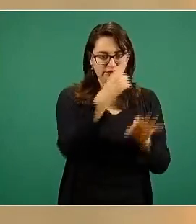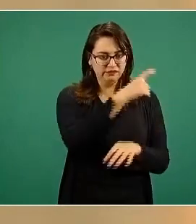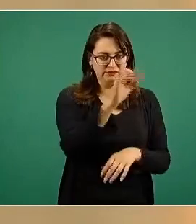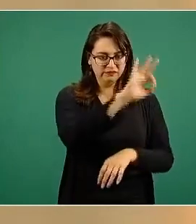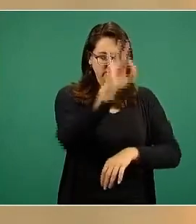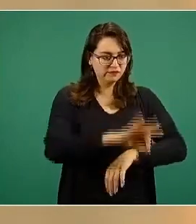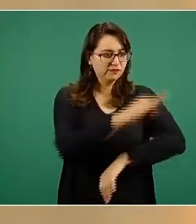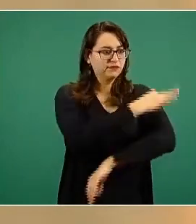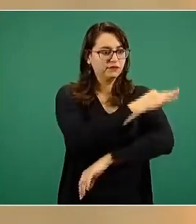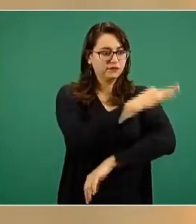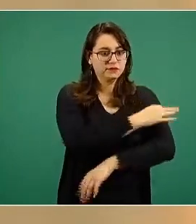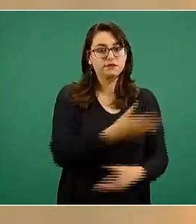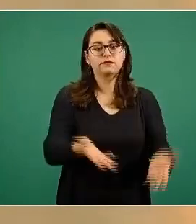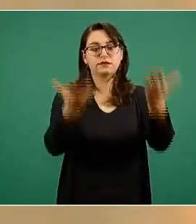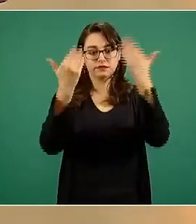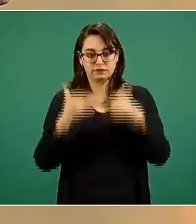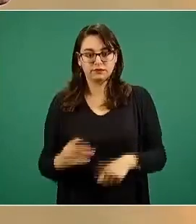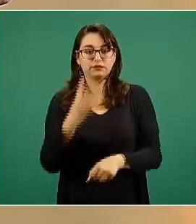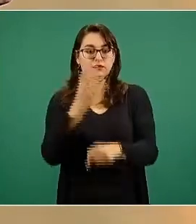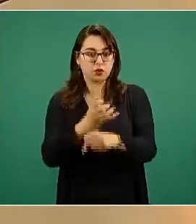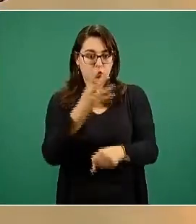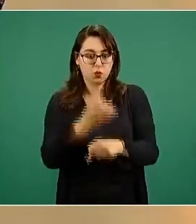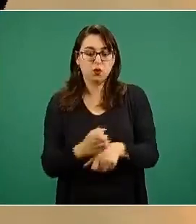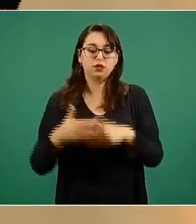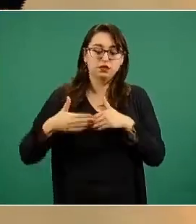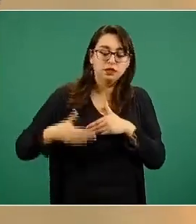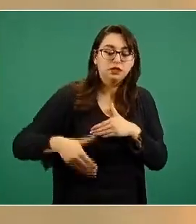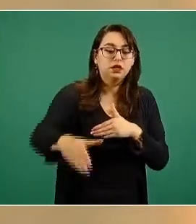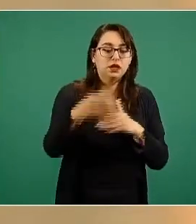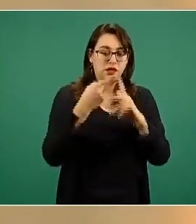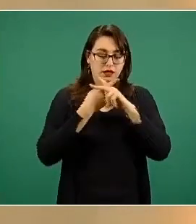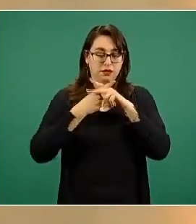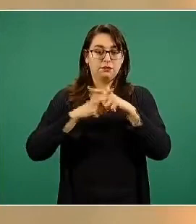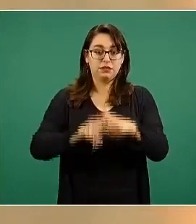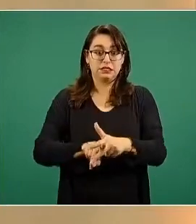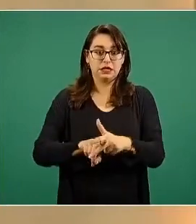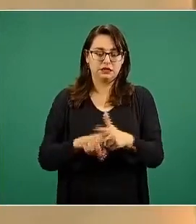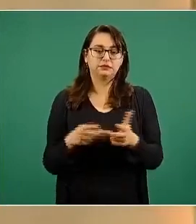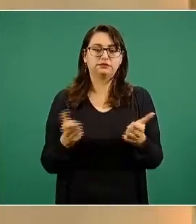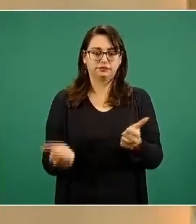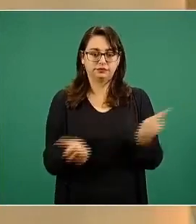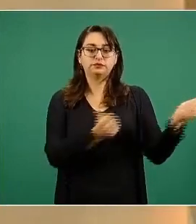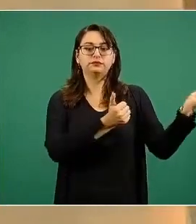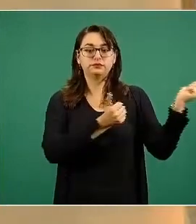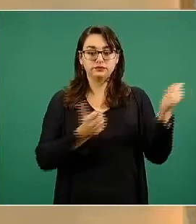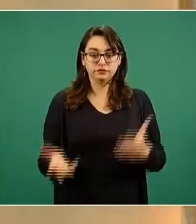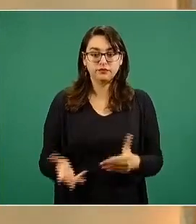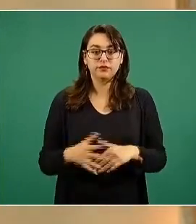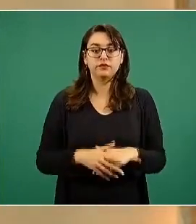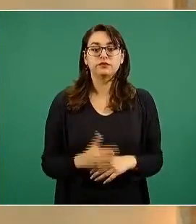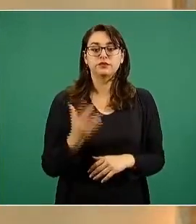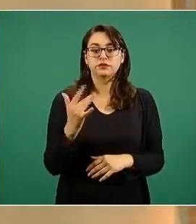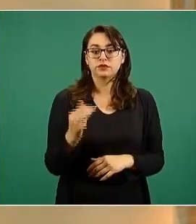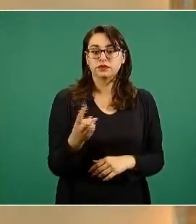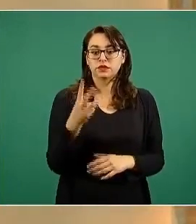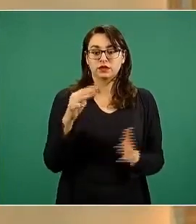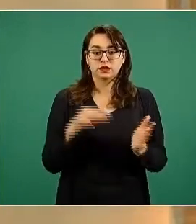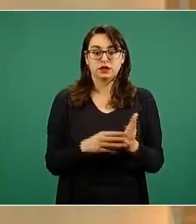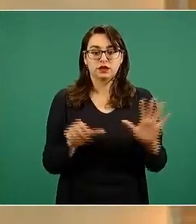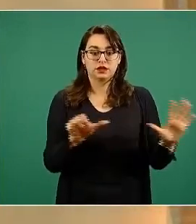está empezándose a aplicar este embarque que ha sido el más grande, que se recibió con